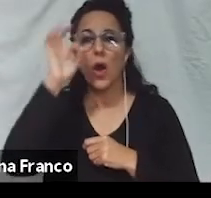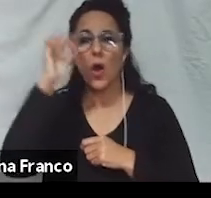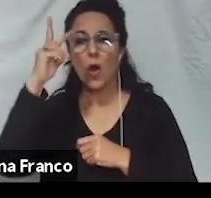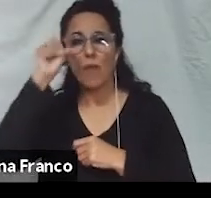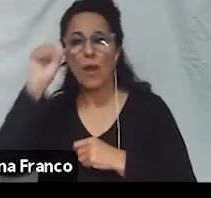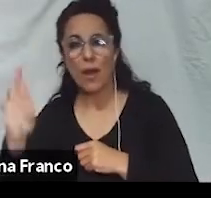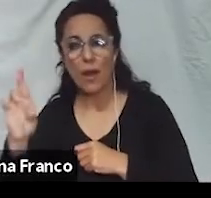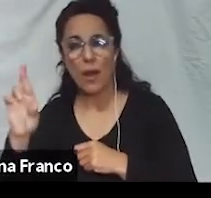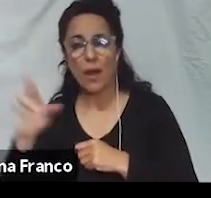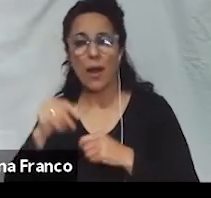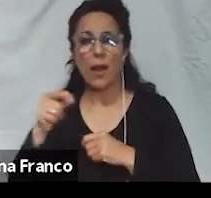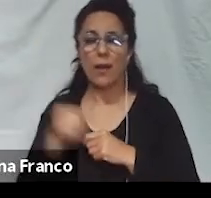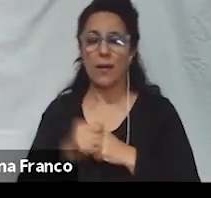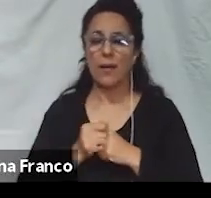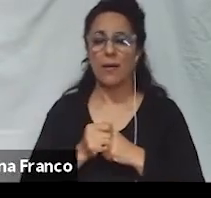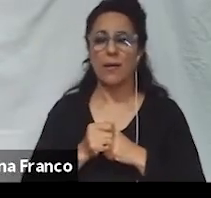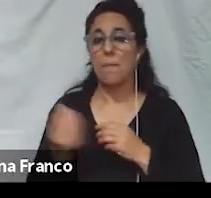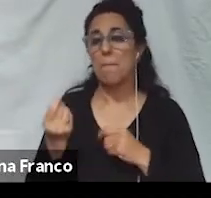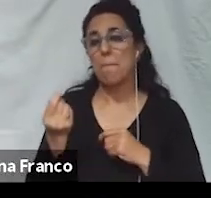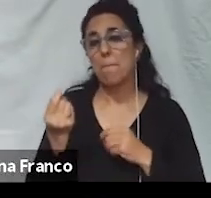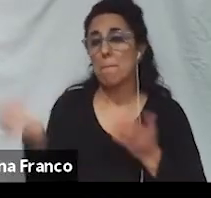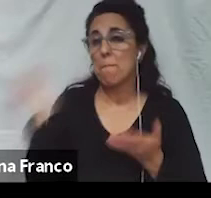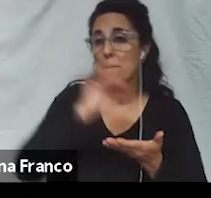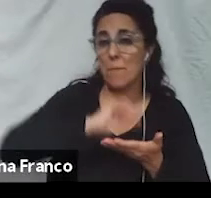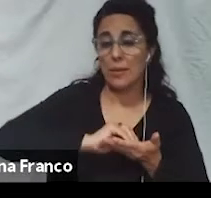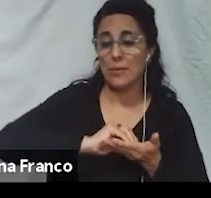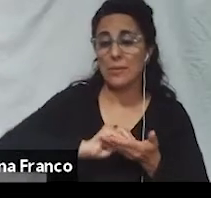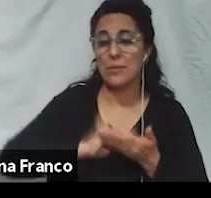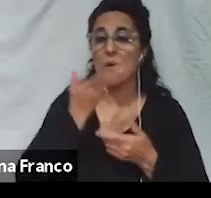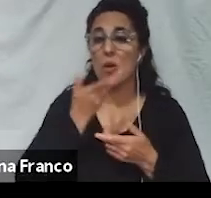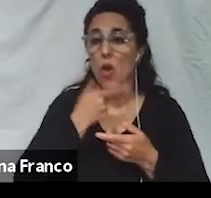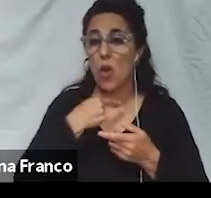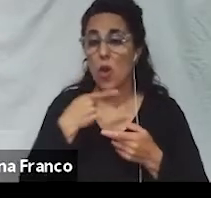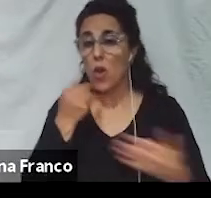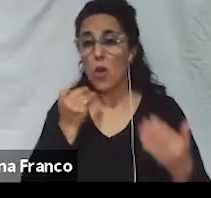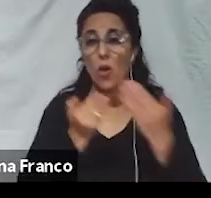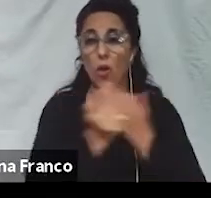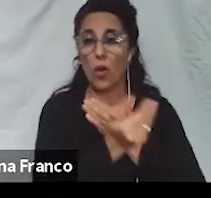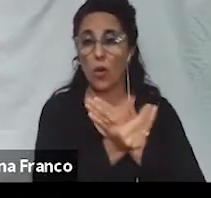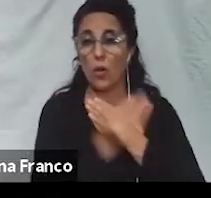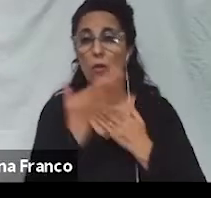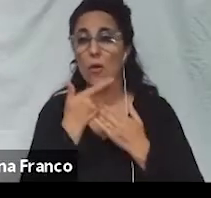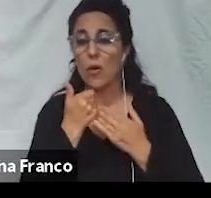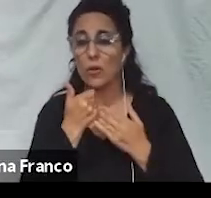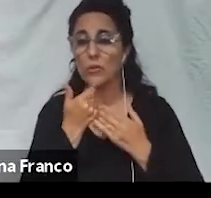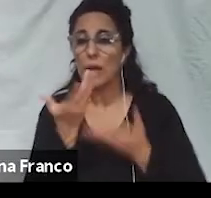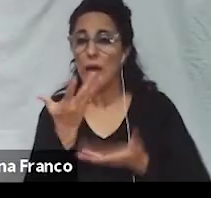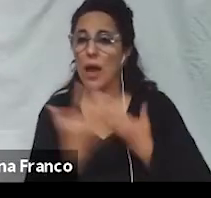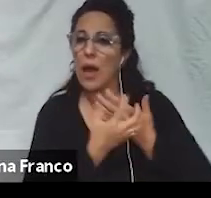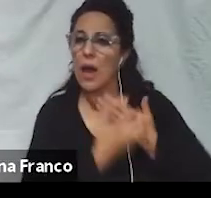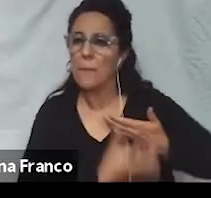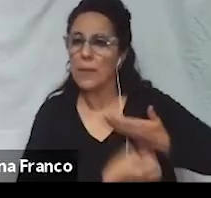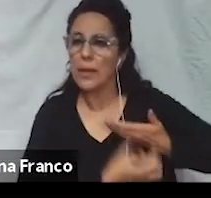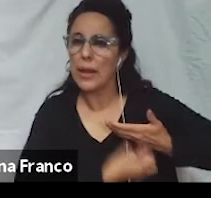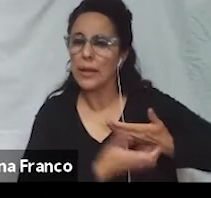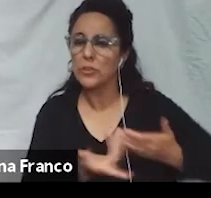bueno, y varios lectores más. Después tenemos Color Contrast, que es para testear el color. Hay distintas